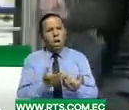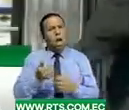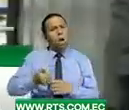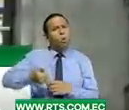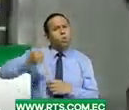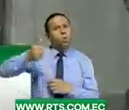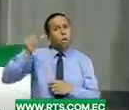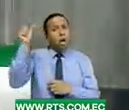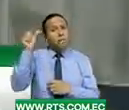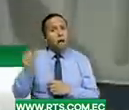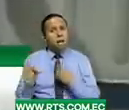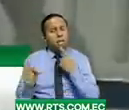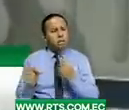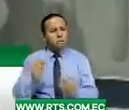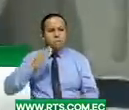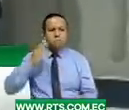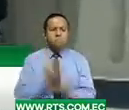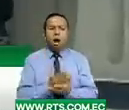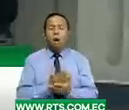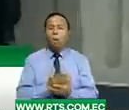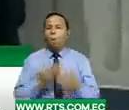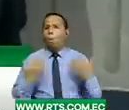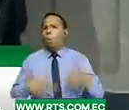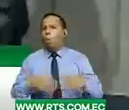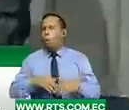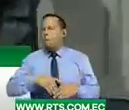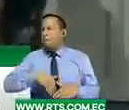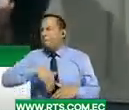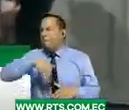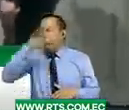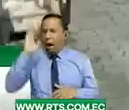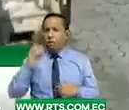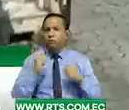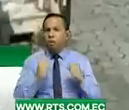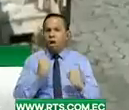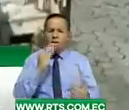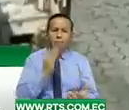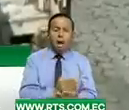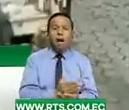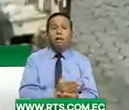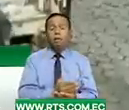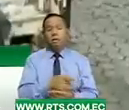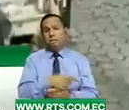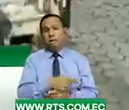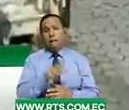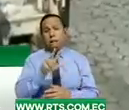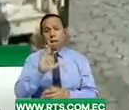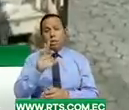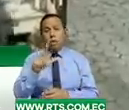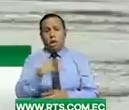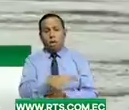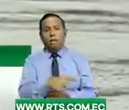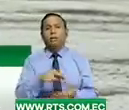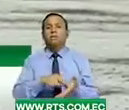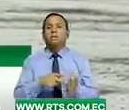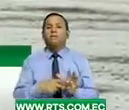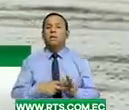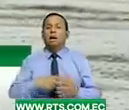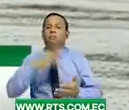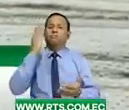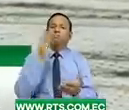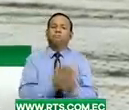se trata de la mayor incautación de cocaína en la historia del puerto de Calabria, además de asestarle otro duro golpe